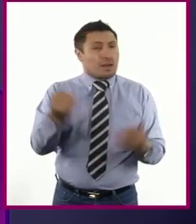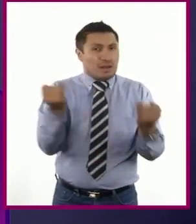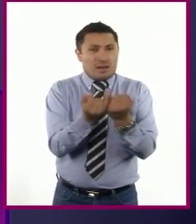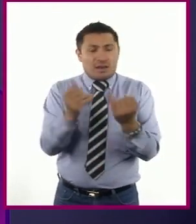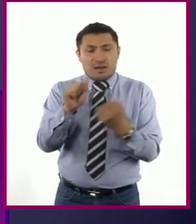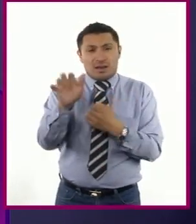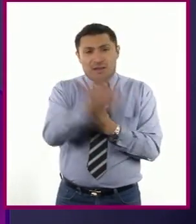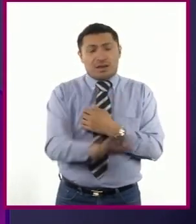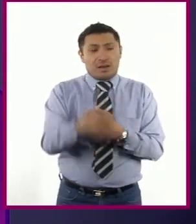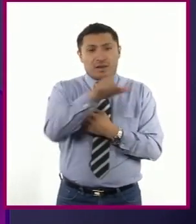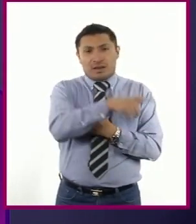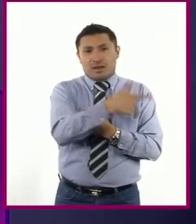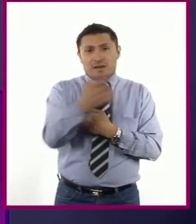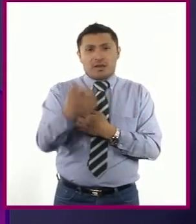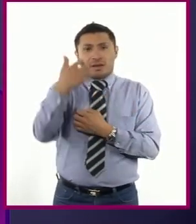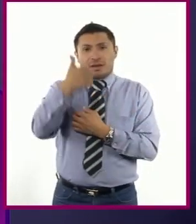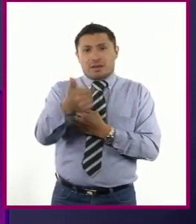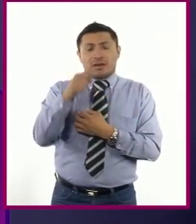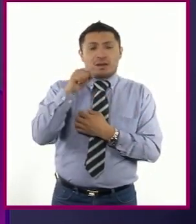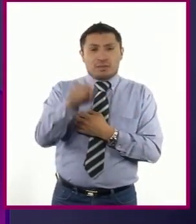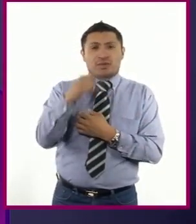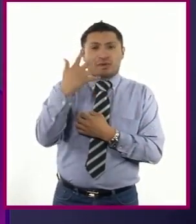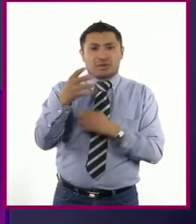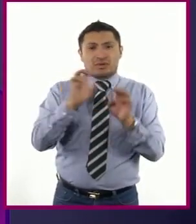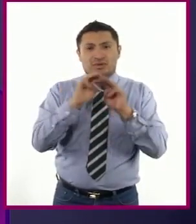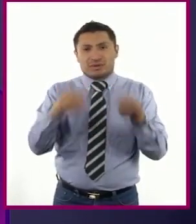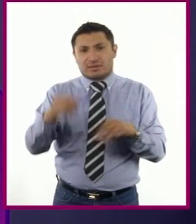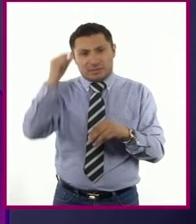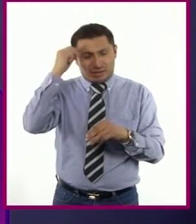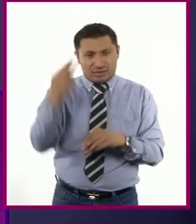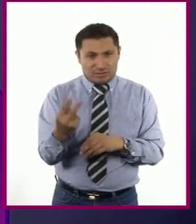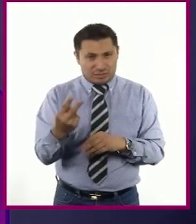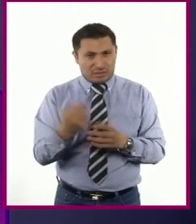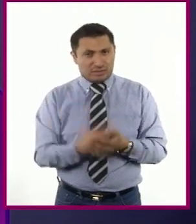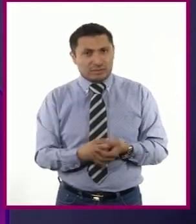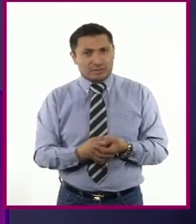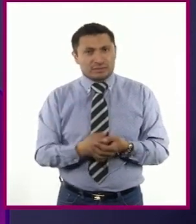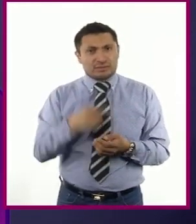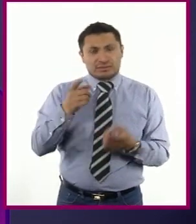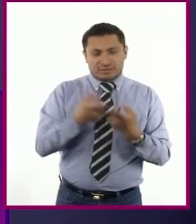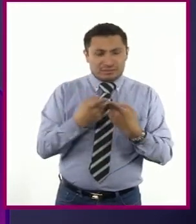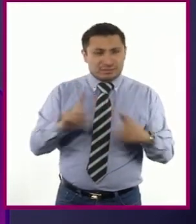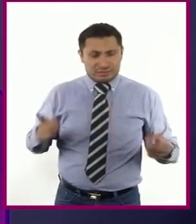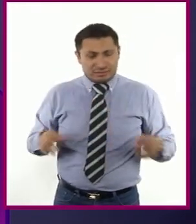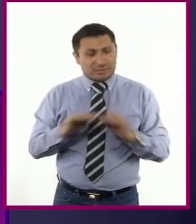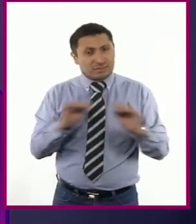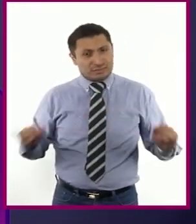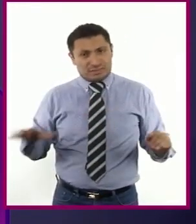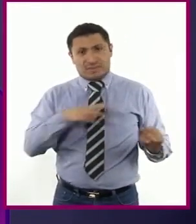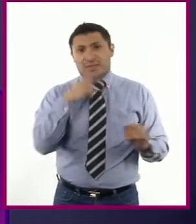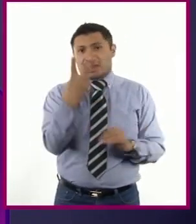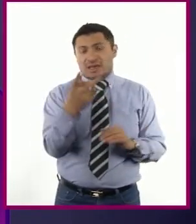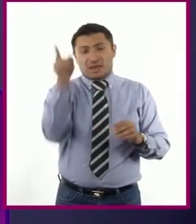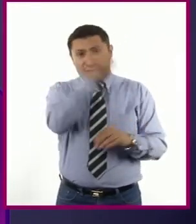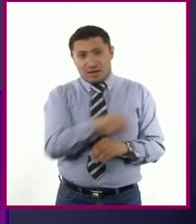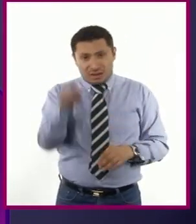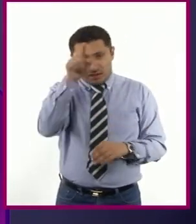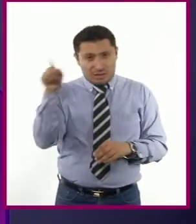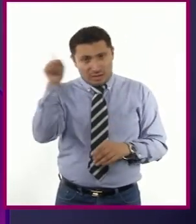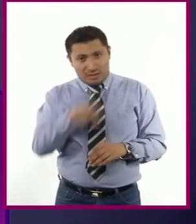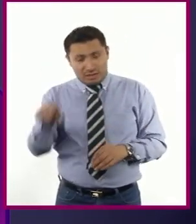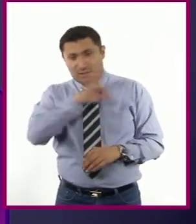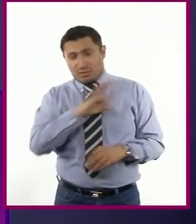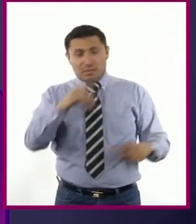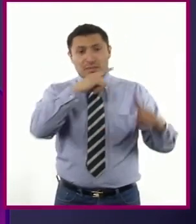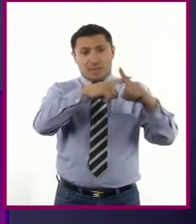a 706.5 centímetros cuadrados. Como en el desarrollo plano hay 2 círculos, se puede